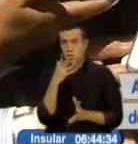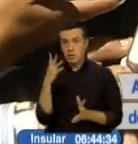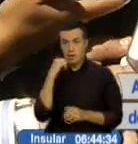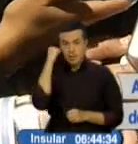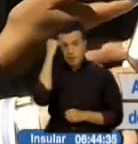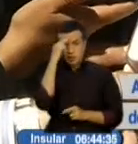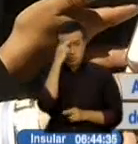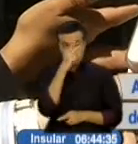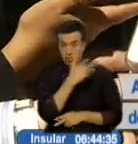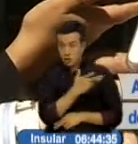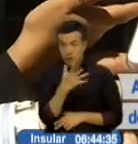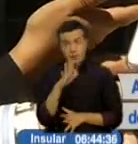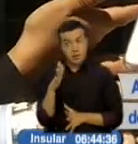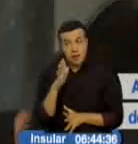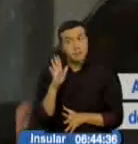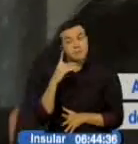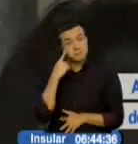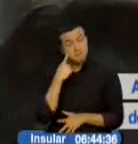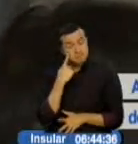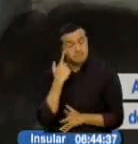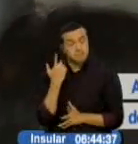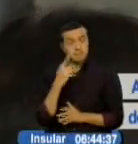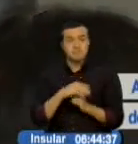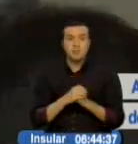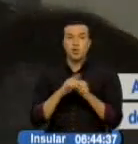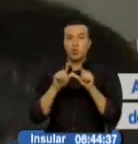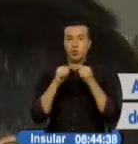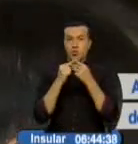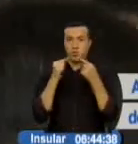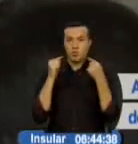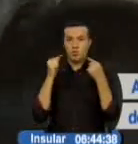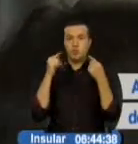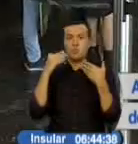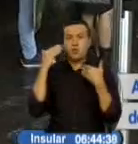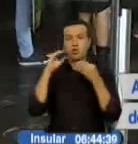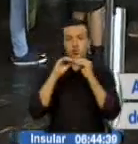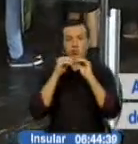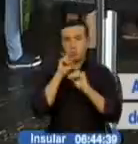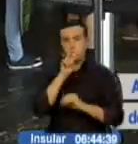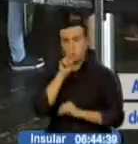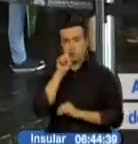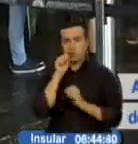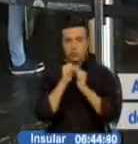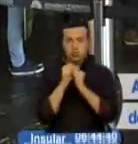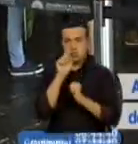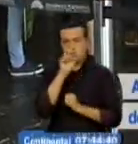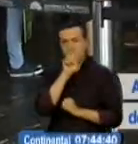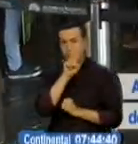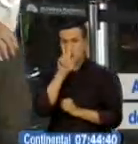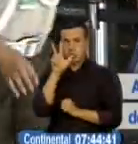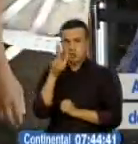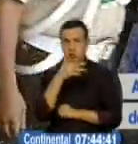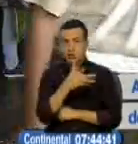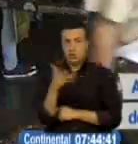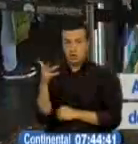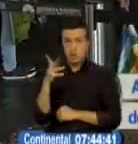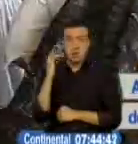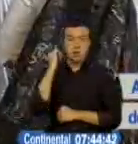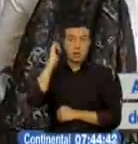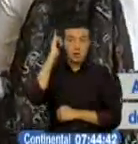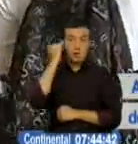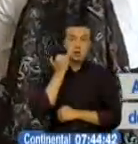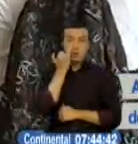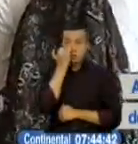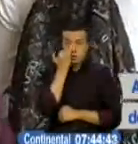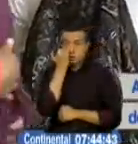derechos de otros sectores de la sociedad. Para el bloque opositor de la Alianza Creo Suma, el conceder la amnistía e indulto a dirigentes indígenas